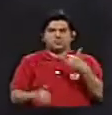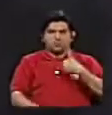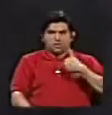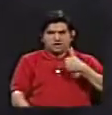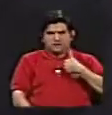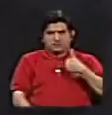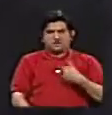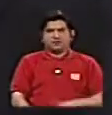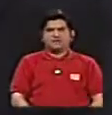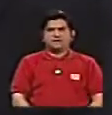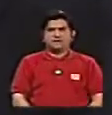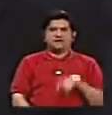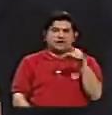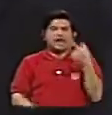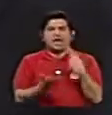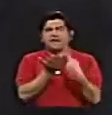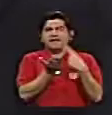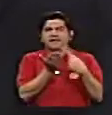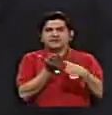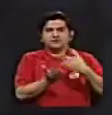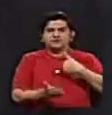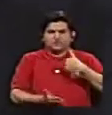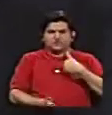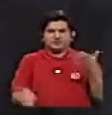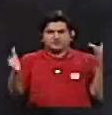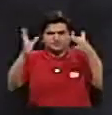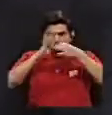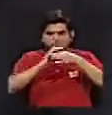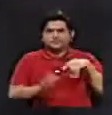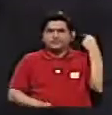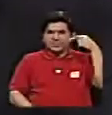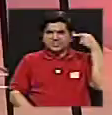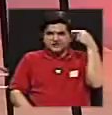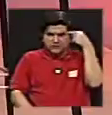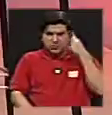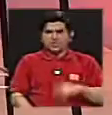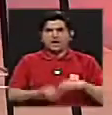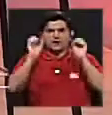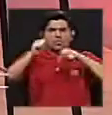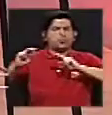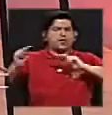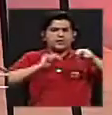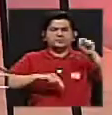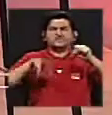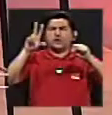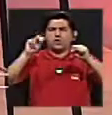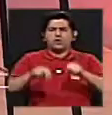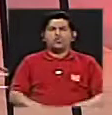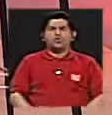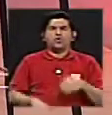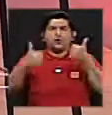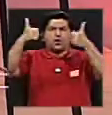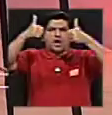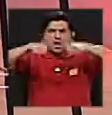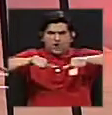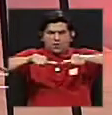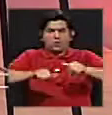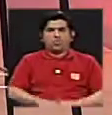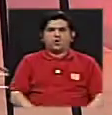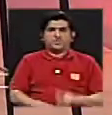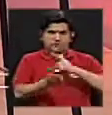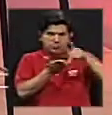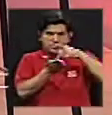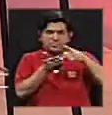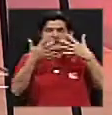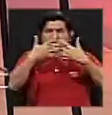de la discusión que hay en torno a si el gobierno puede negociar o no una conciliación